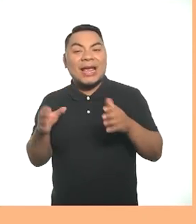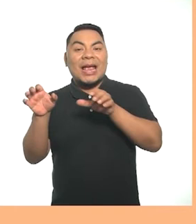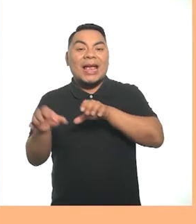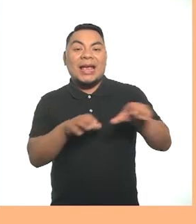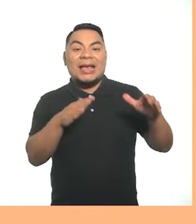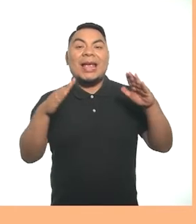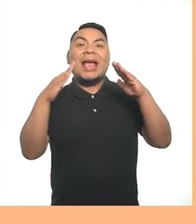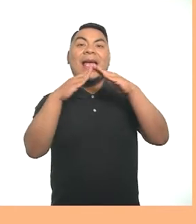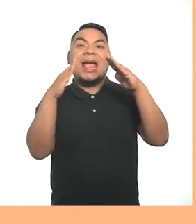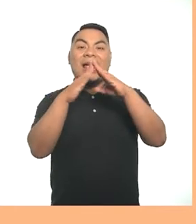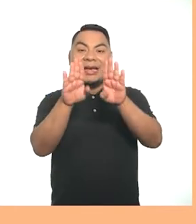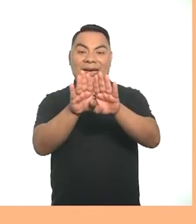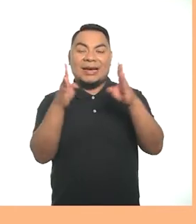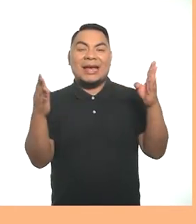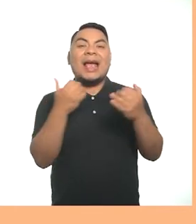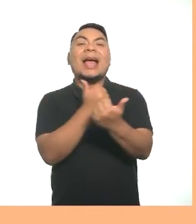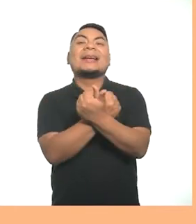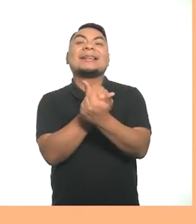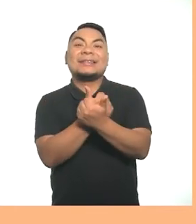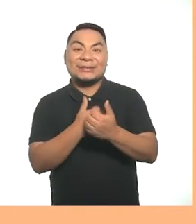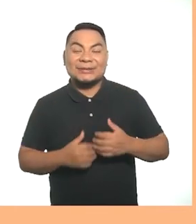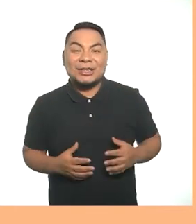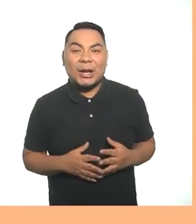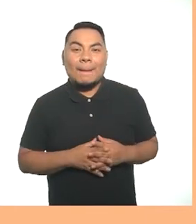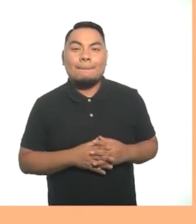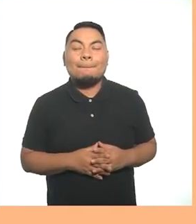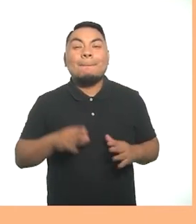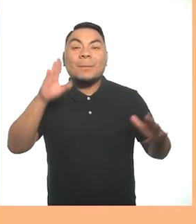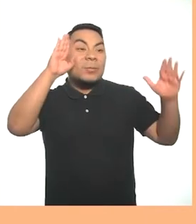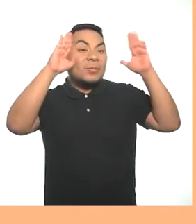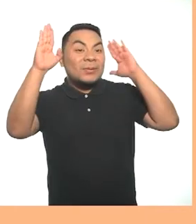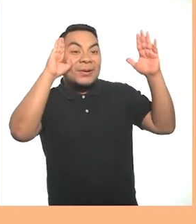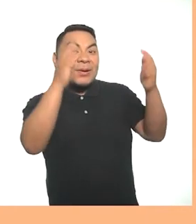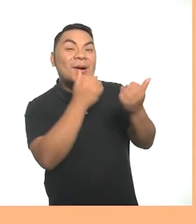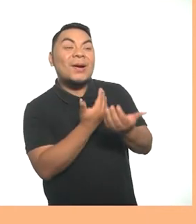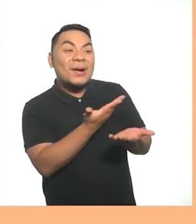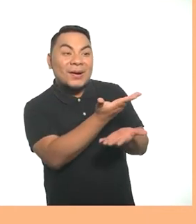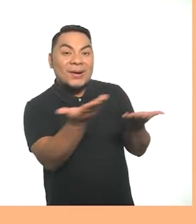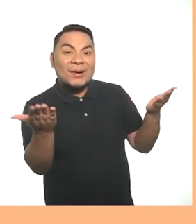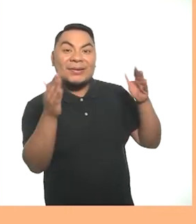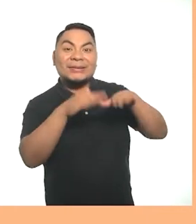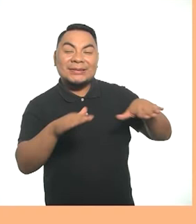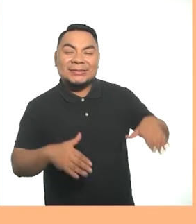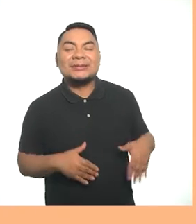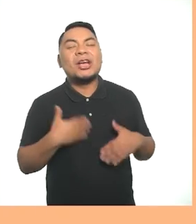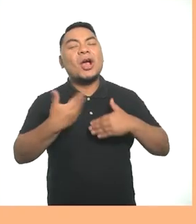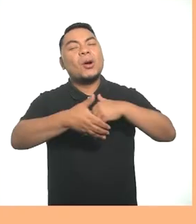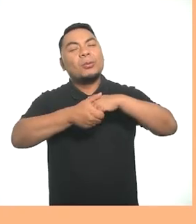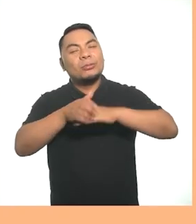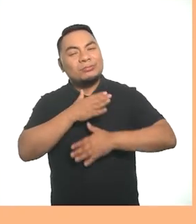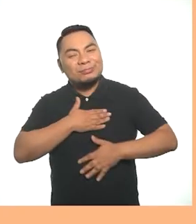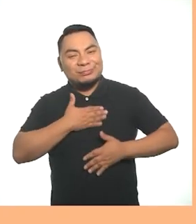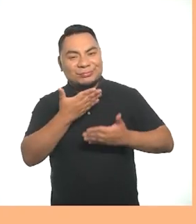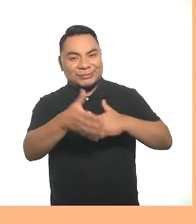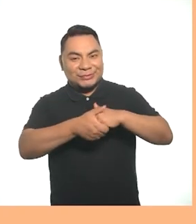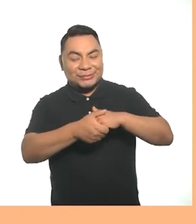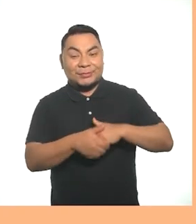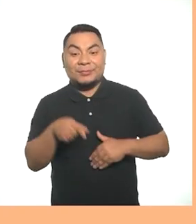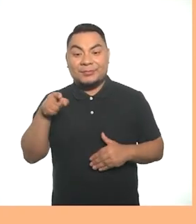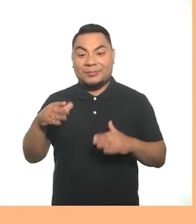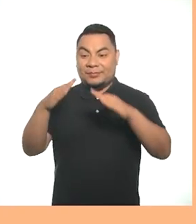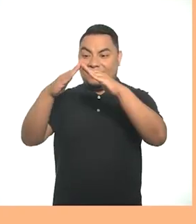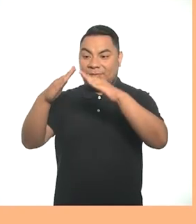a hacer retablos ayacuchanos. ¡Hola, chicos! ¡Qué gusto saludarlos!